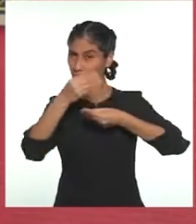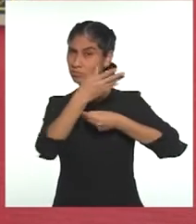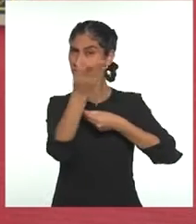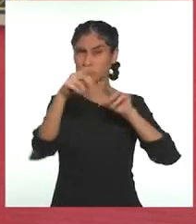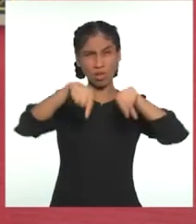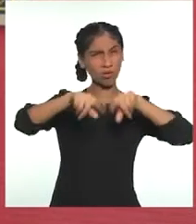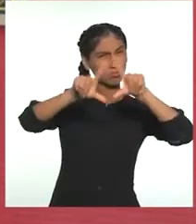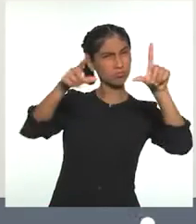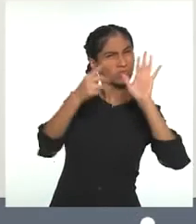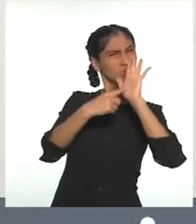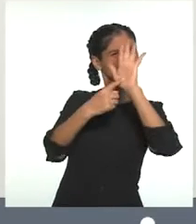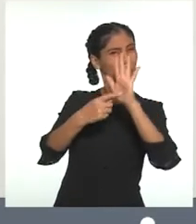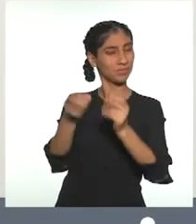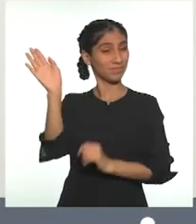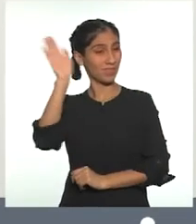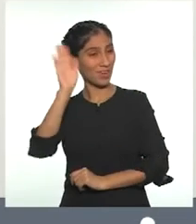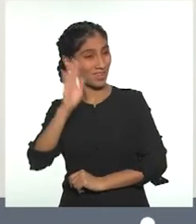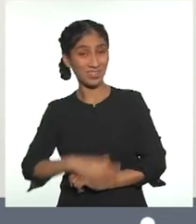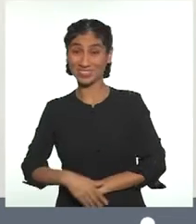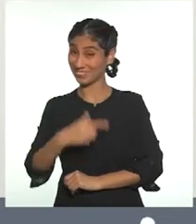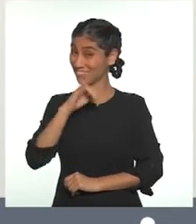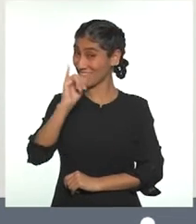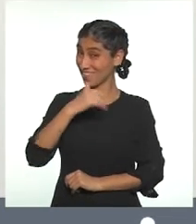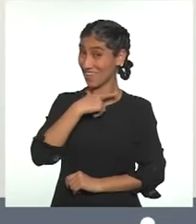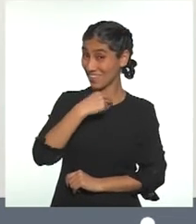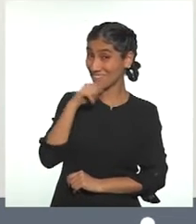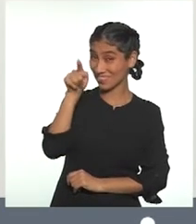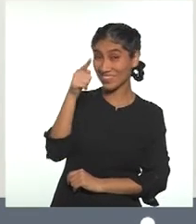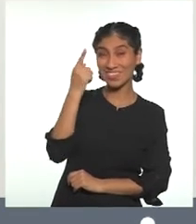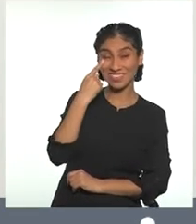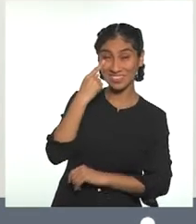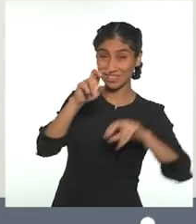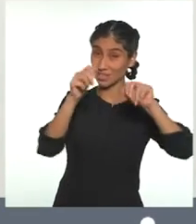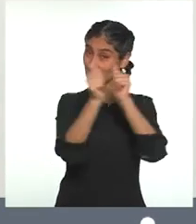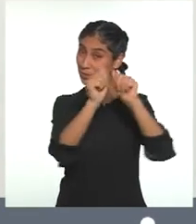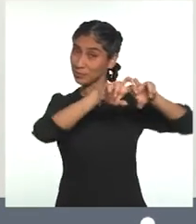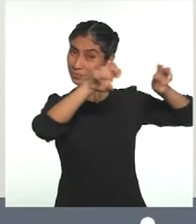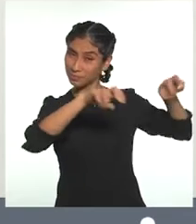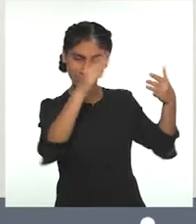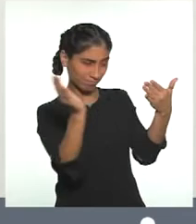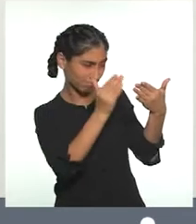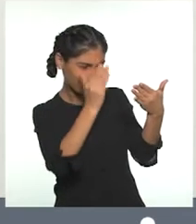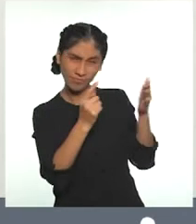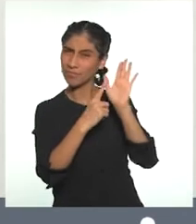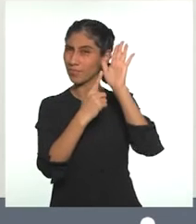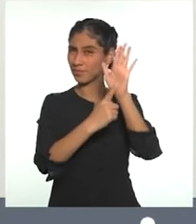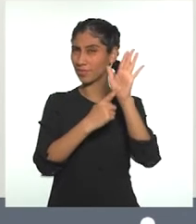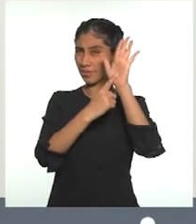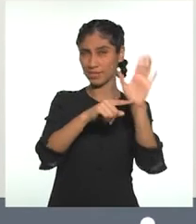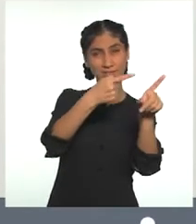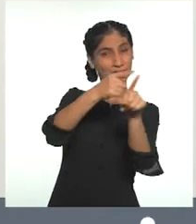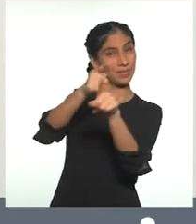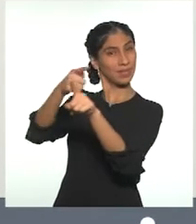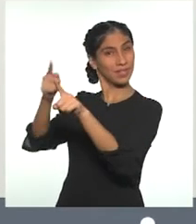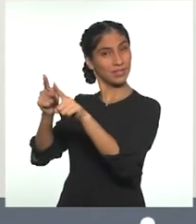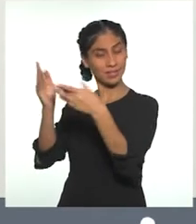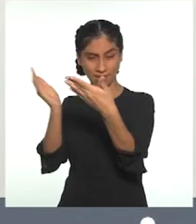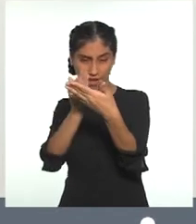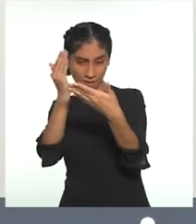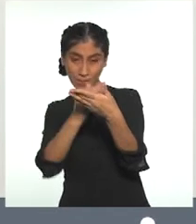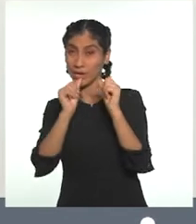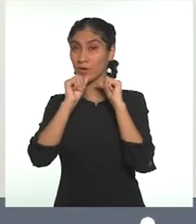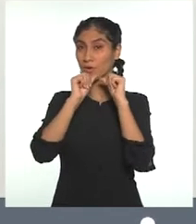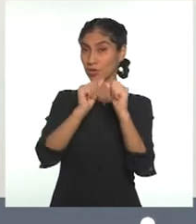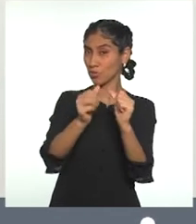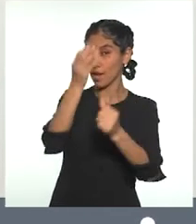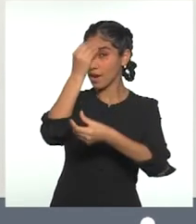saber qué nos ha traído. Hola, un gusto conocerte e investigar juntos. He traído diversas fuentes